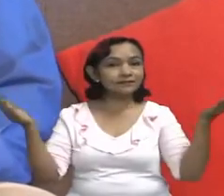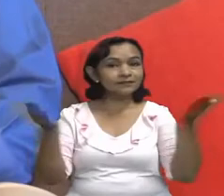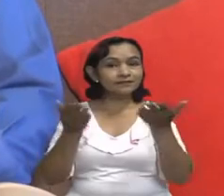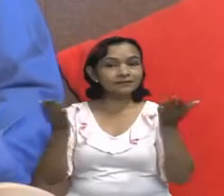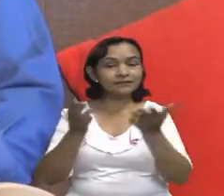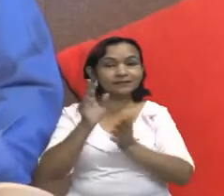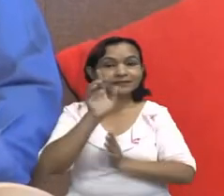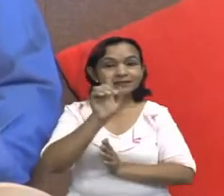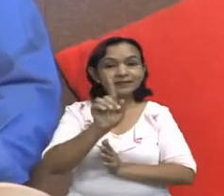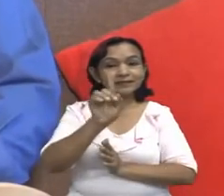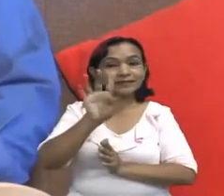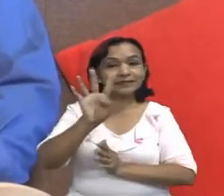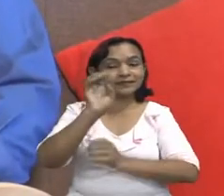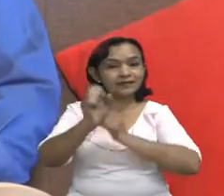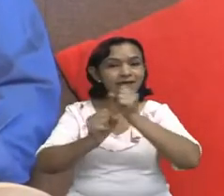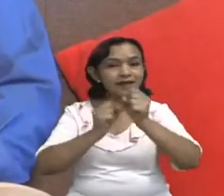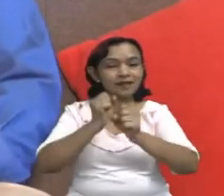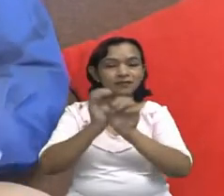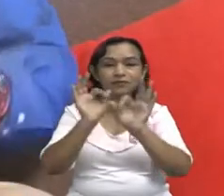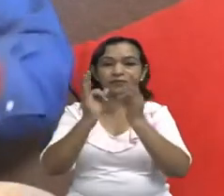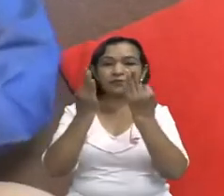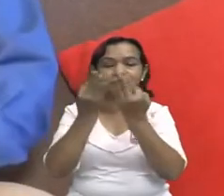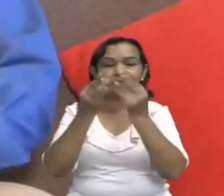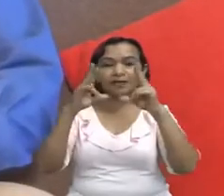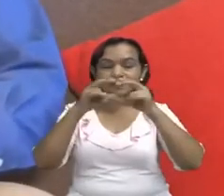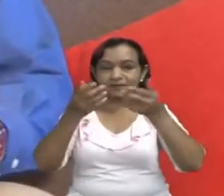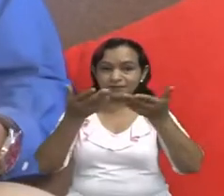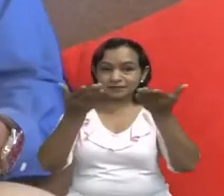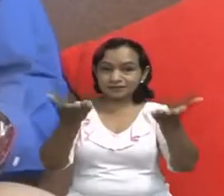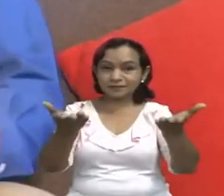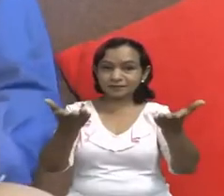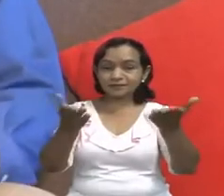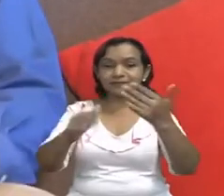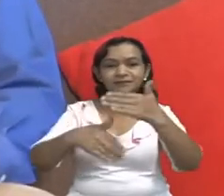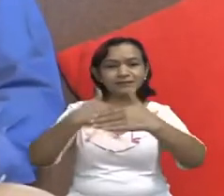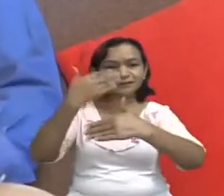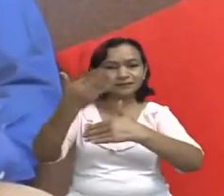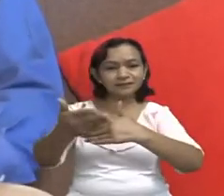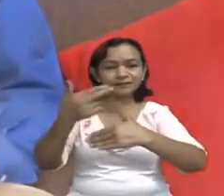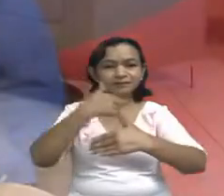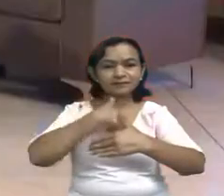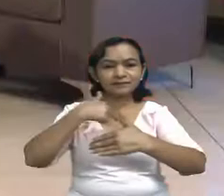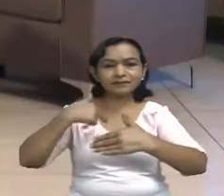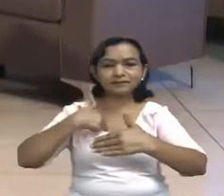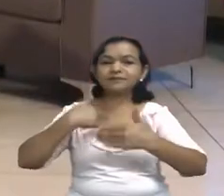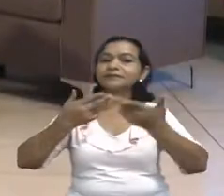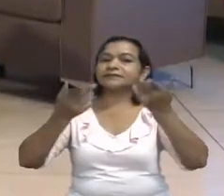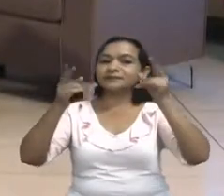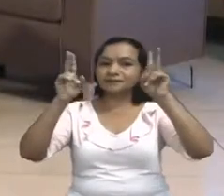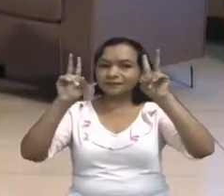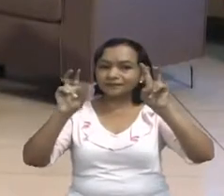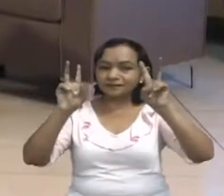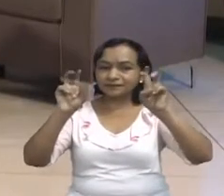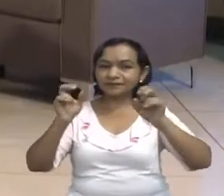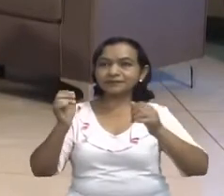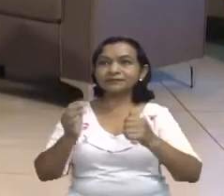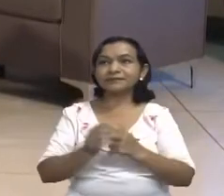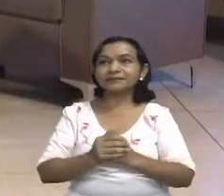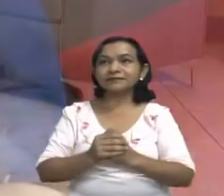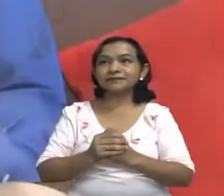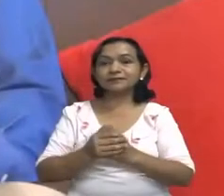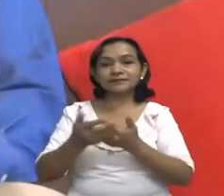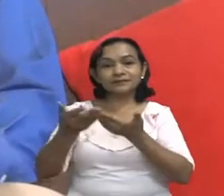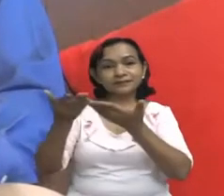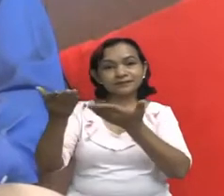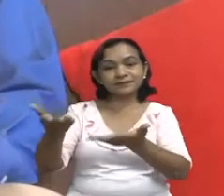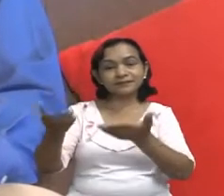estos 14 años de servicio a las familias nicaragüenses. ¿Te parece si lo presentamos y posteriormente hacemos unos comentarios claro al respecto? Claro que sí, claro que sí. Ok, bueno, entonces les dejamos